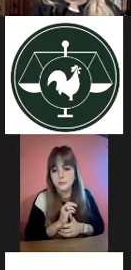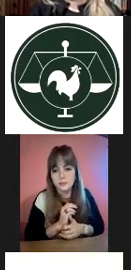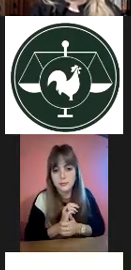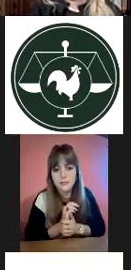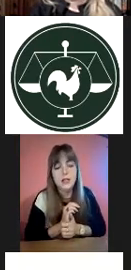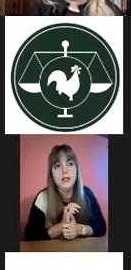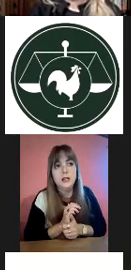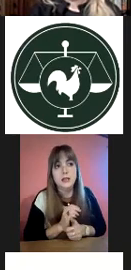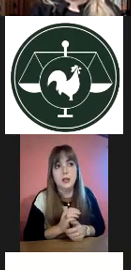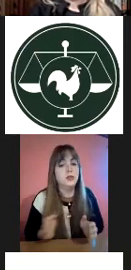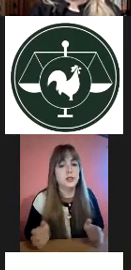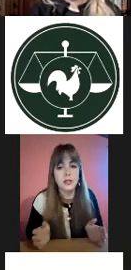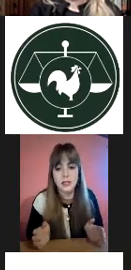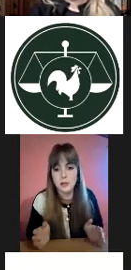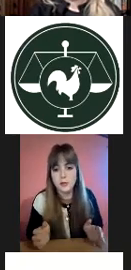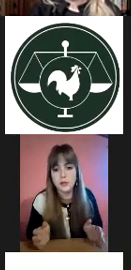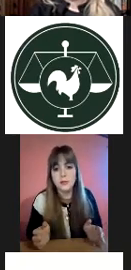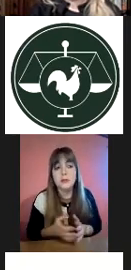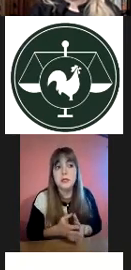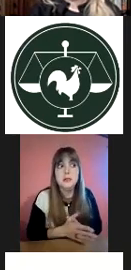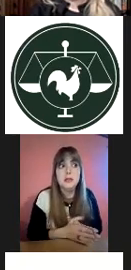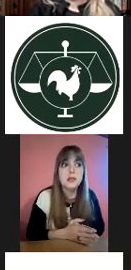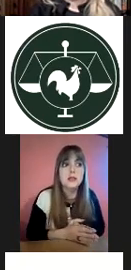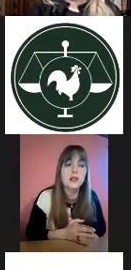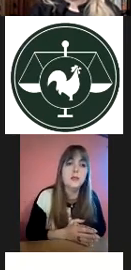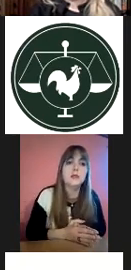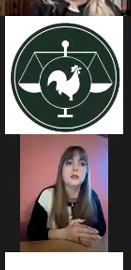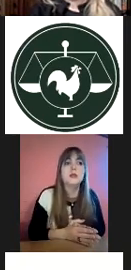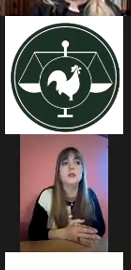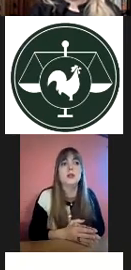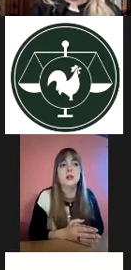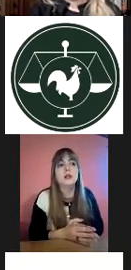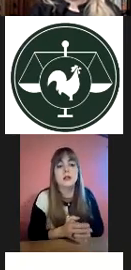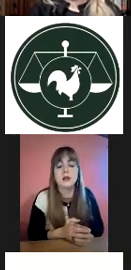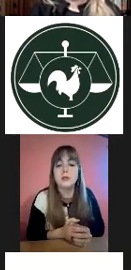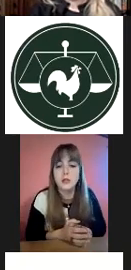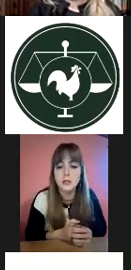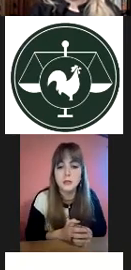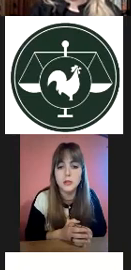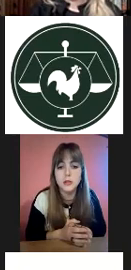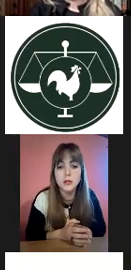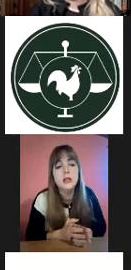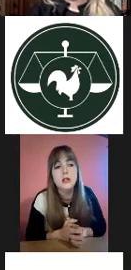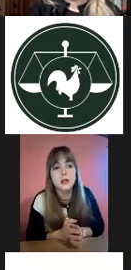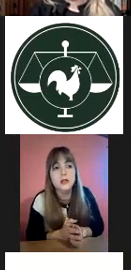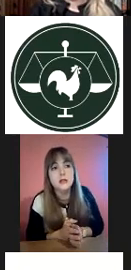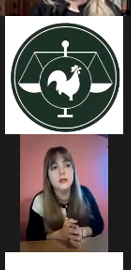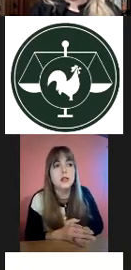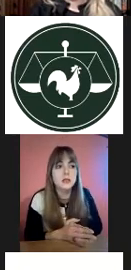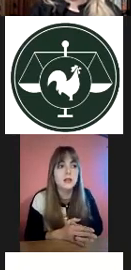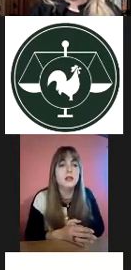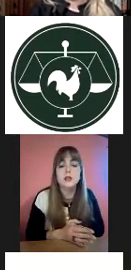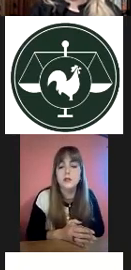estado, de lo mucho que se niegue esta persona, porque muchas veces quizás dicen, ah, bueno, sí, me estoy equivocando y la verdad que podría estar mejor, y no lo